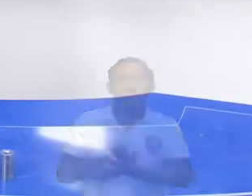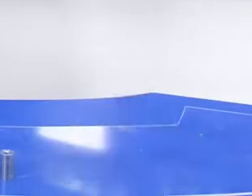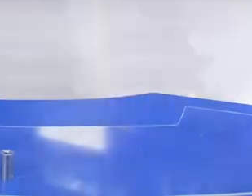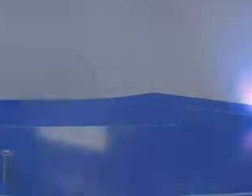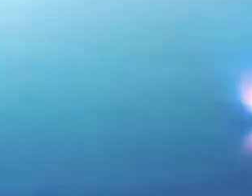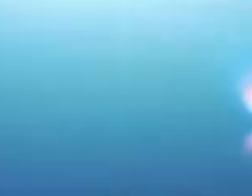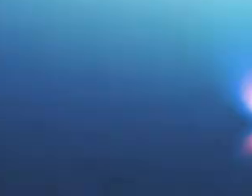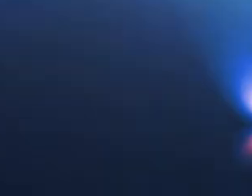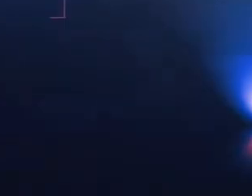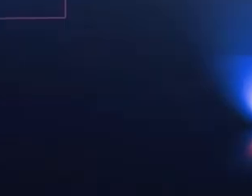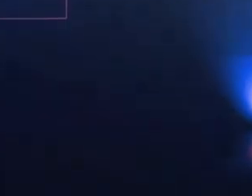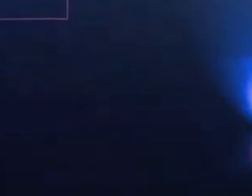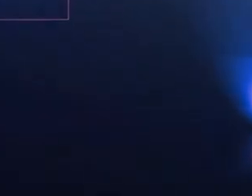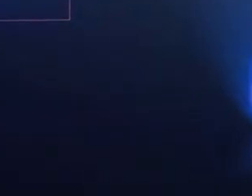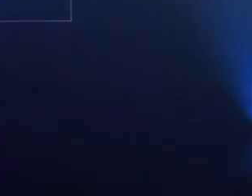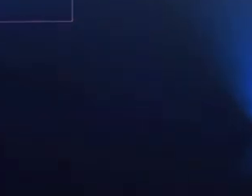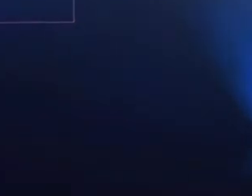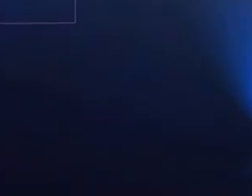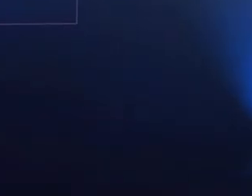continuación.